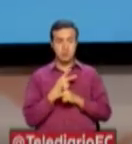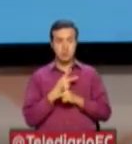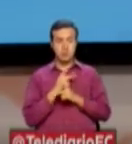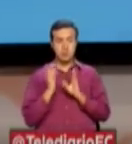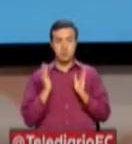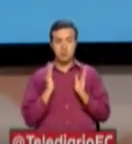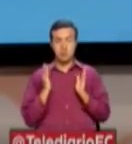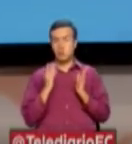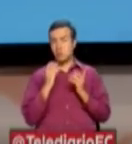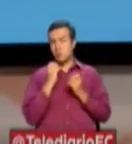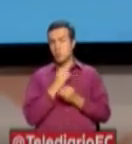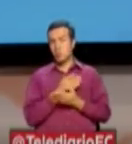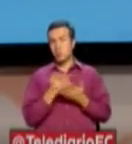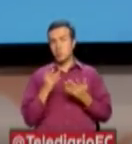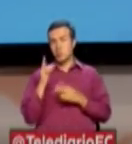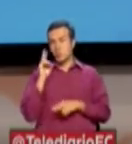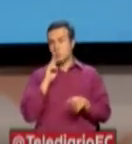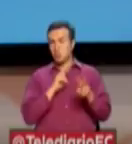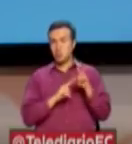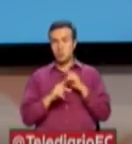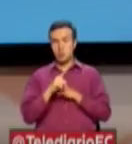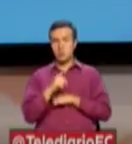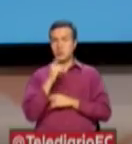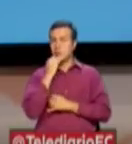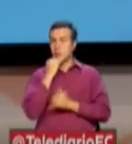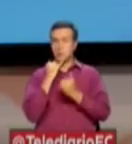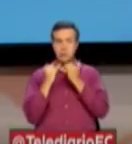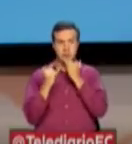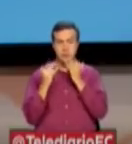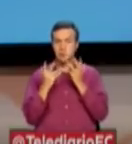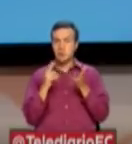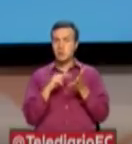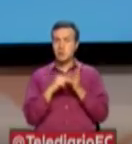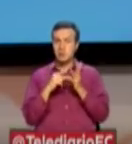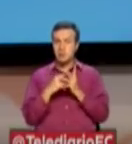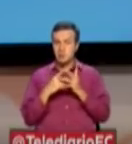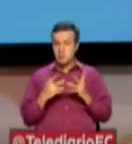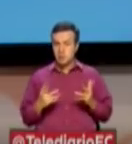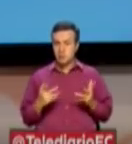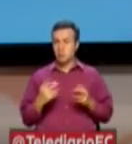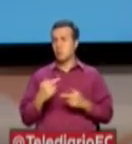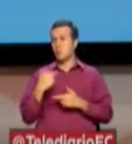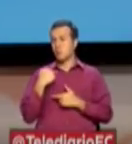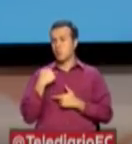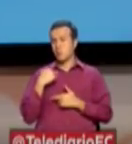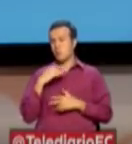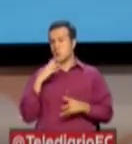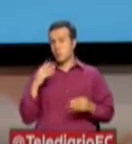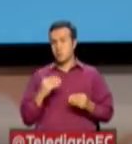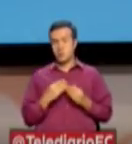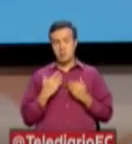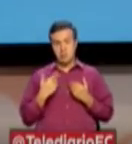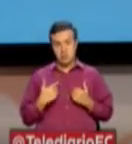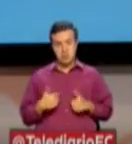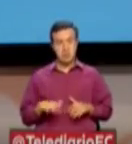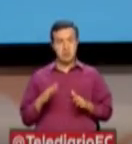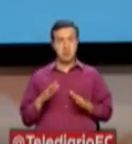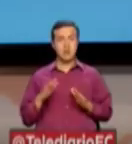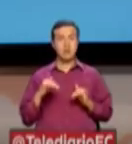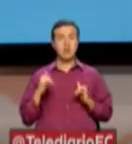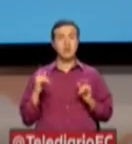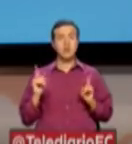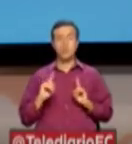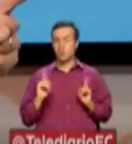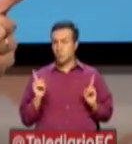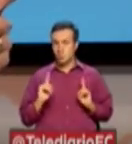una lectura aparentemente equivocada de lo que significan esos poderes de sus plenos poderes por lo tanto aquí nadie